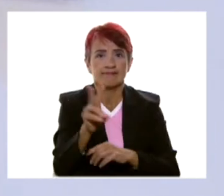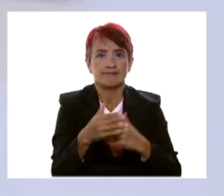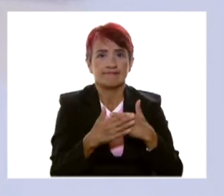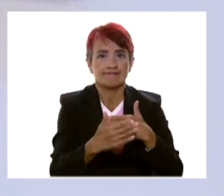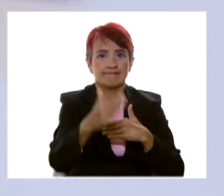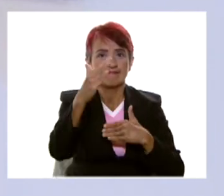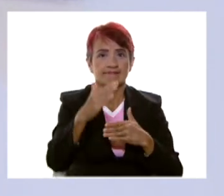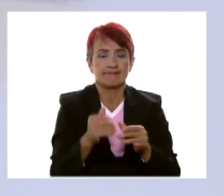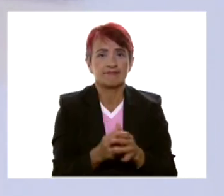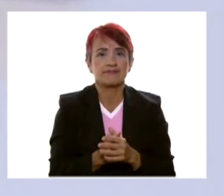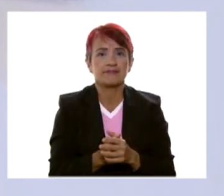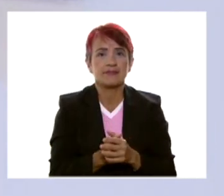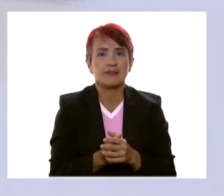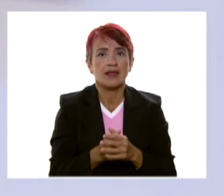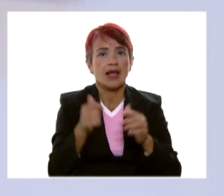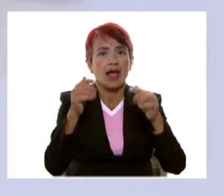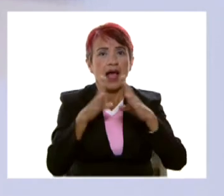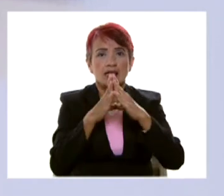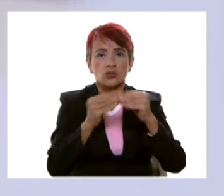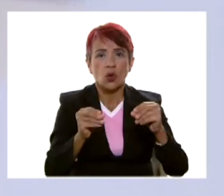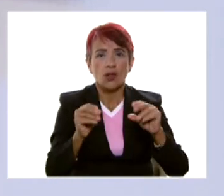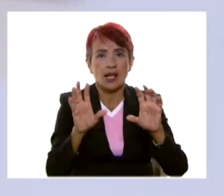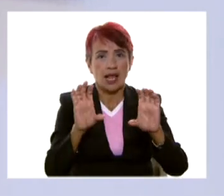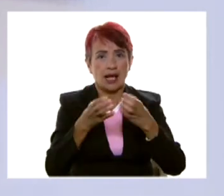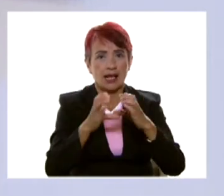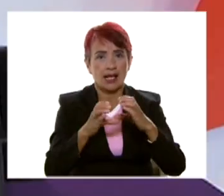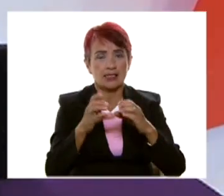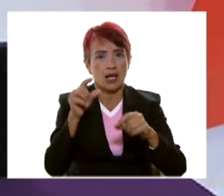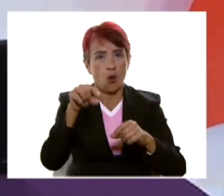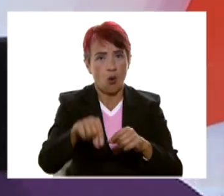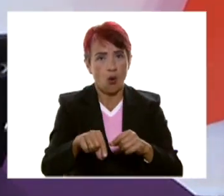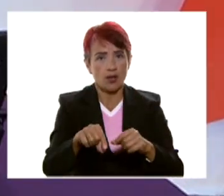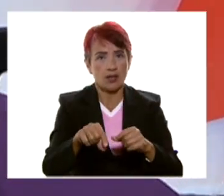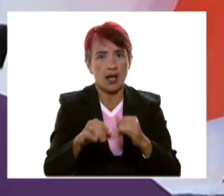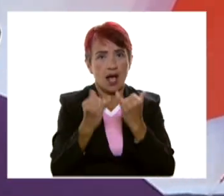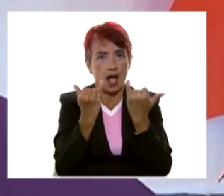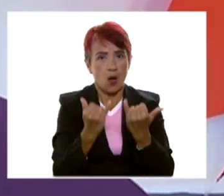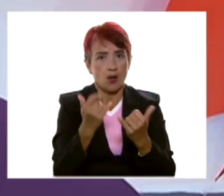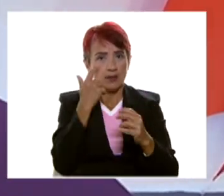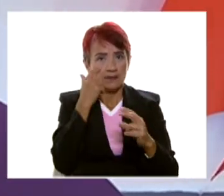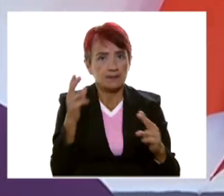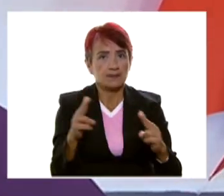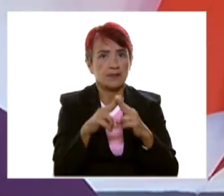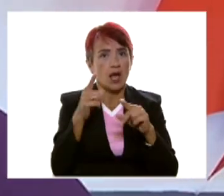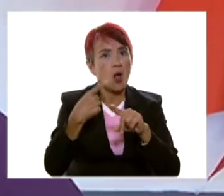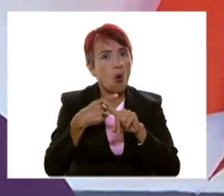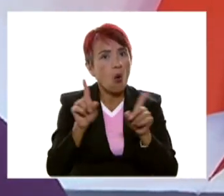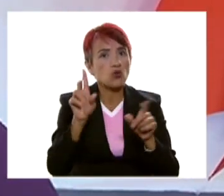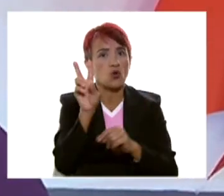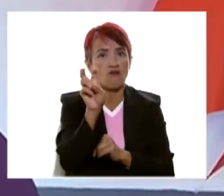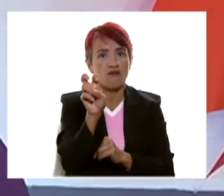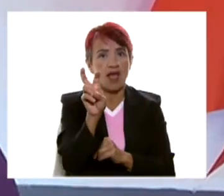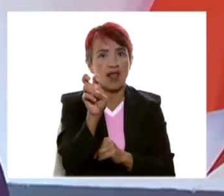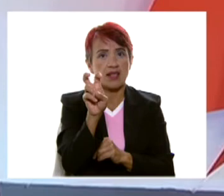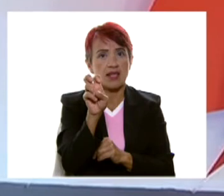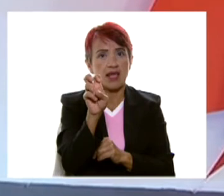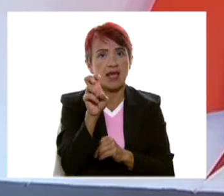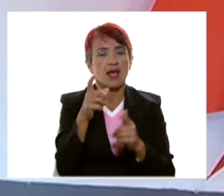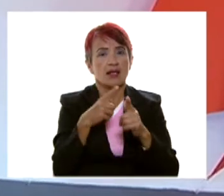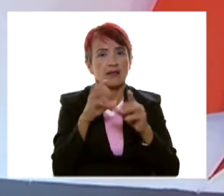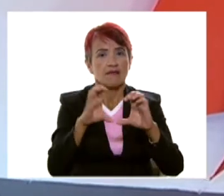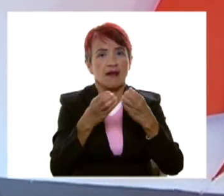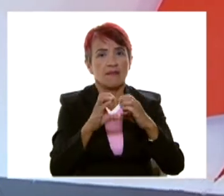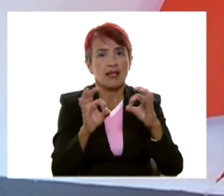avanzando. Esta ha sido toda la clase por el día de hoy. Nos vamos a ver aquí el próximo viernes en Cada Familia Una